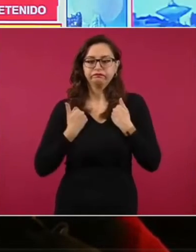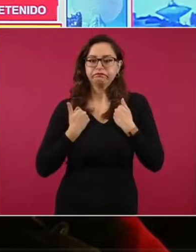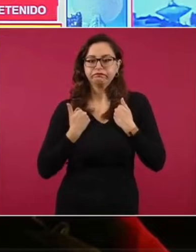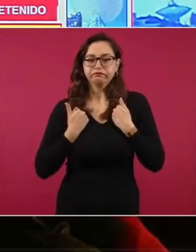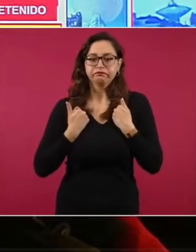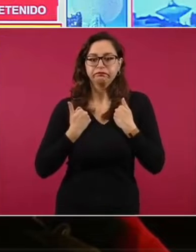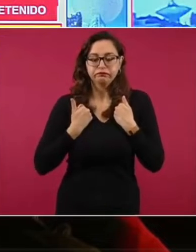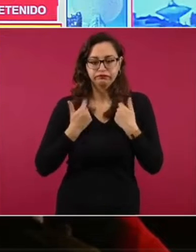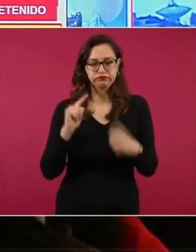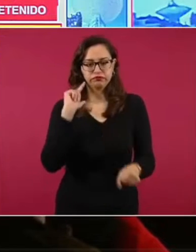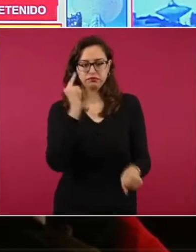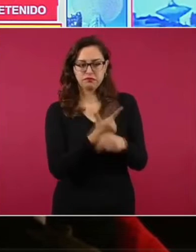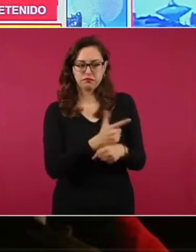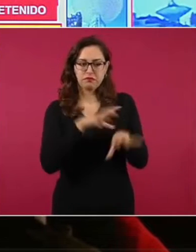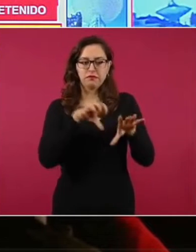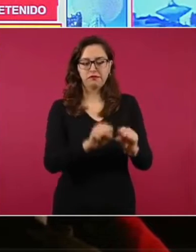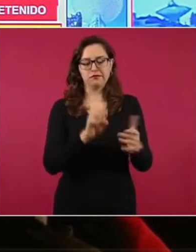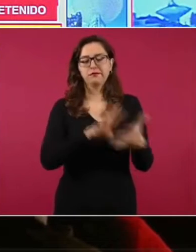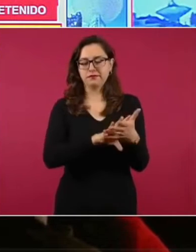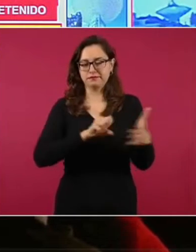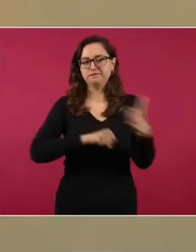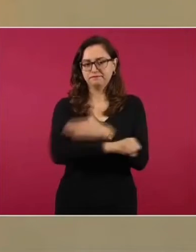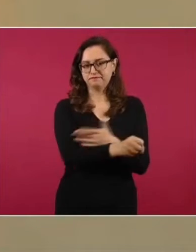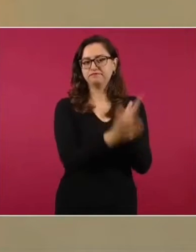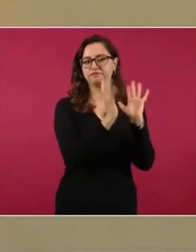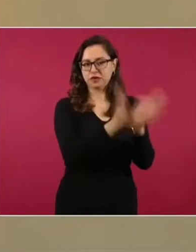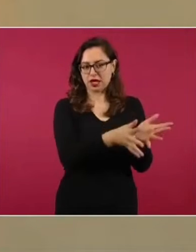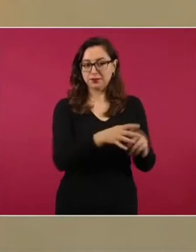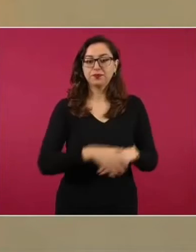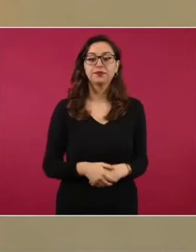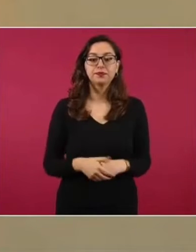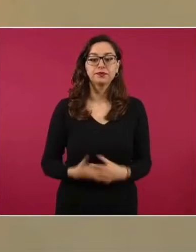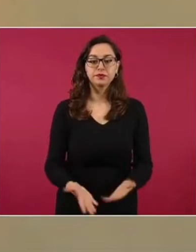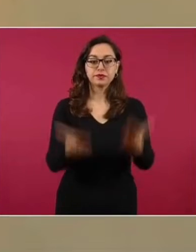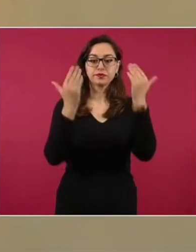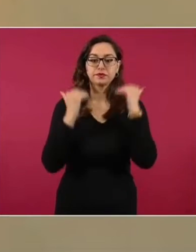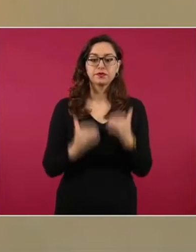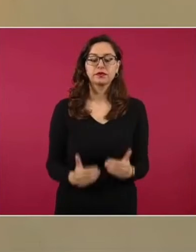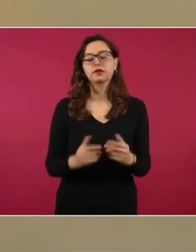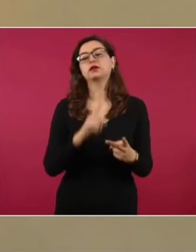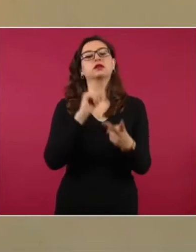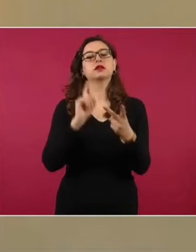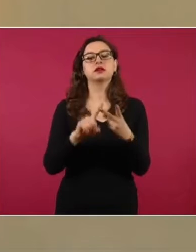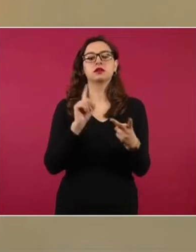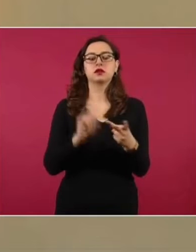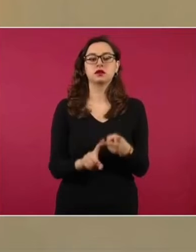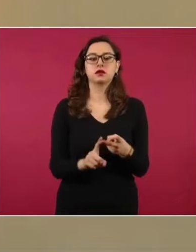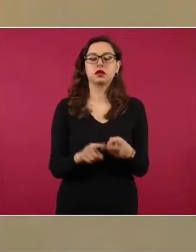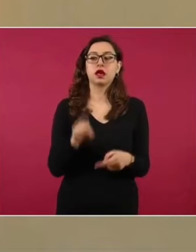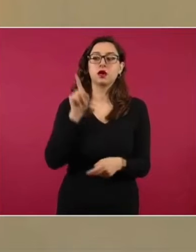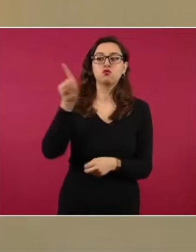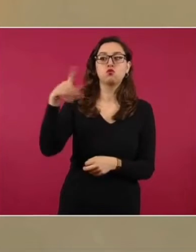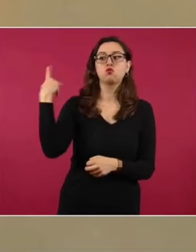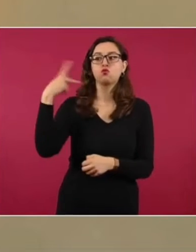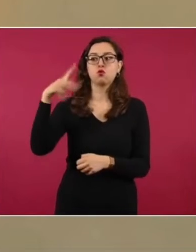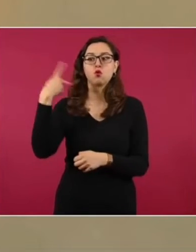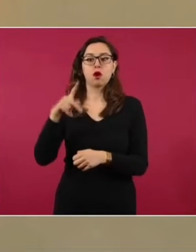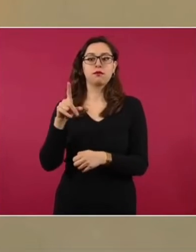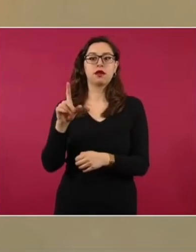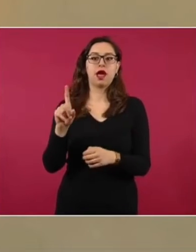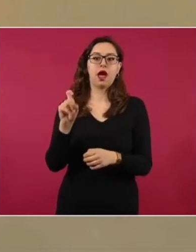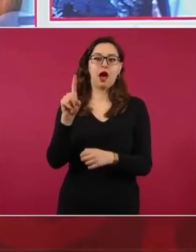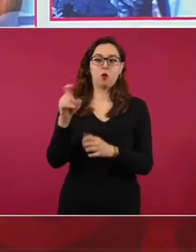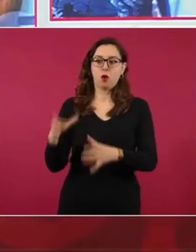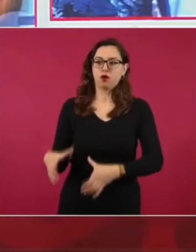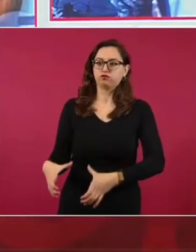Siguiente. También hay una detención de probables responsables del desplome de un tanque elevado en el